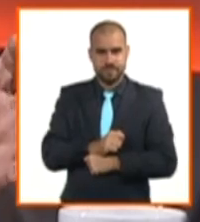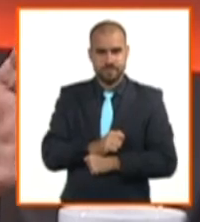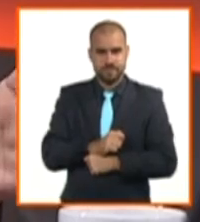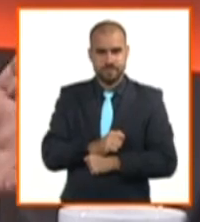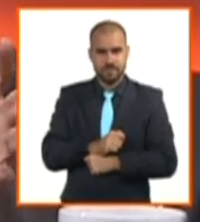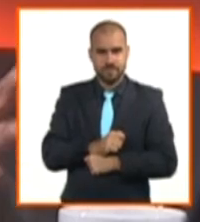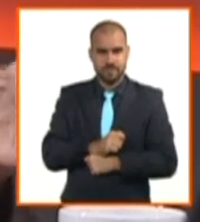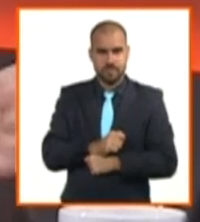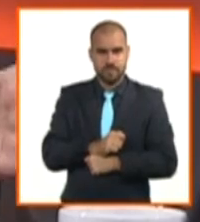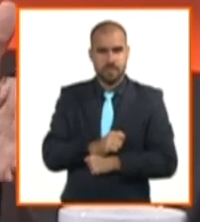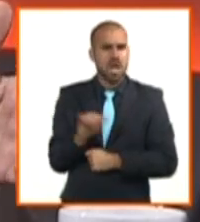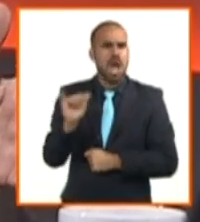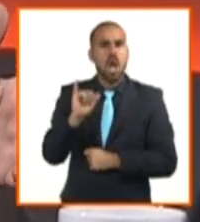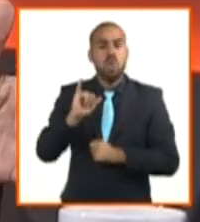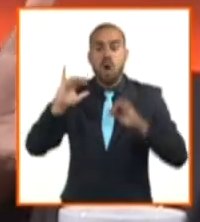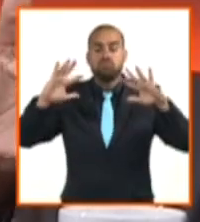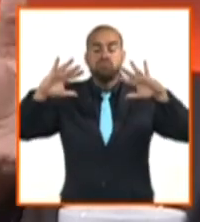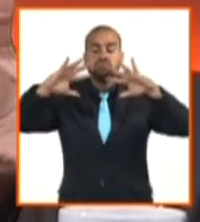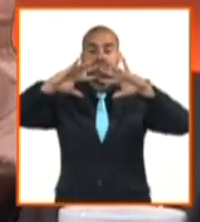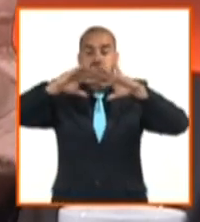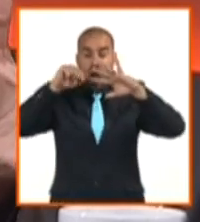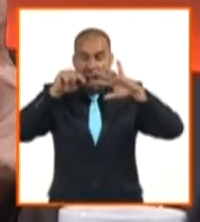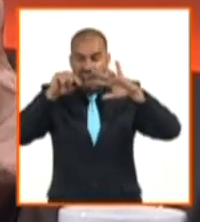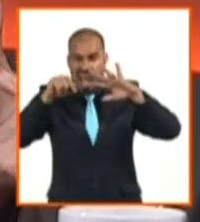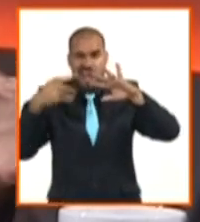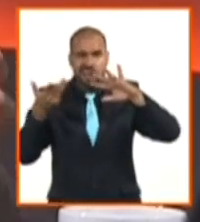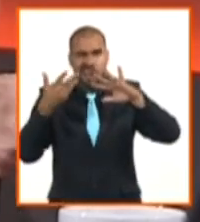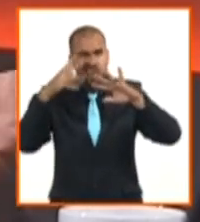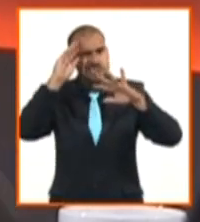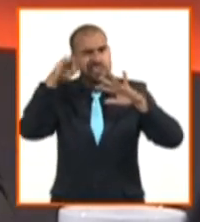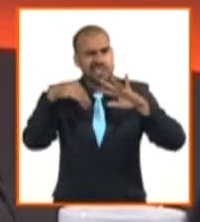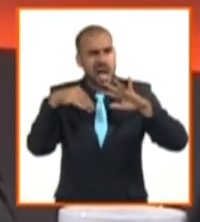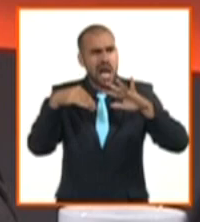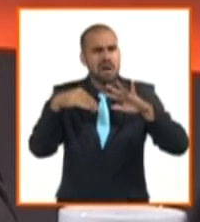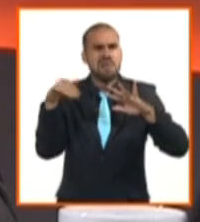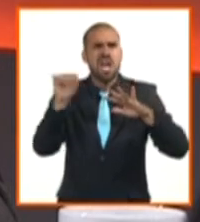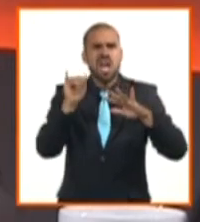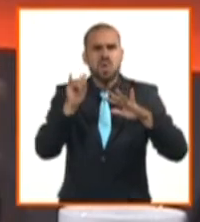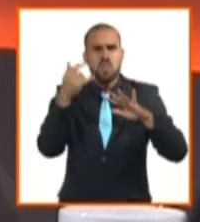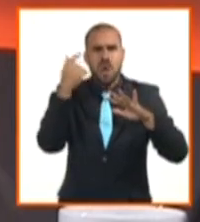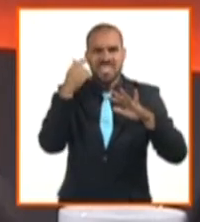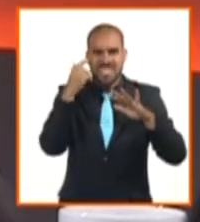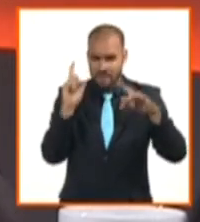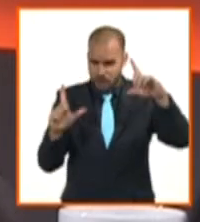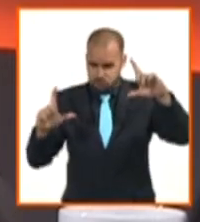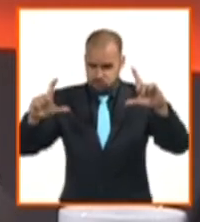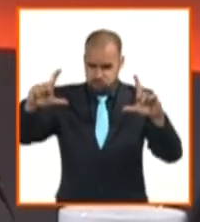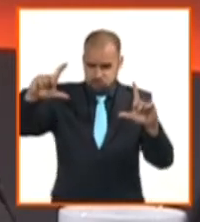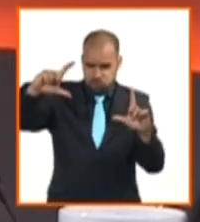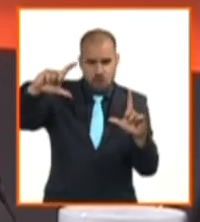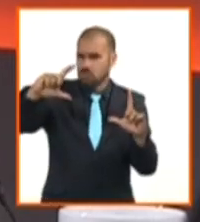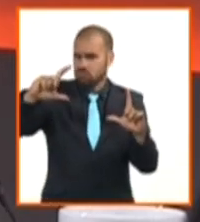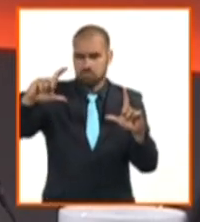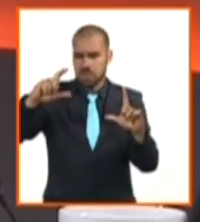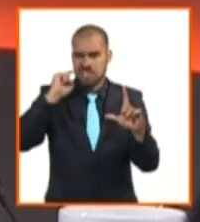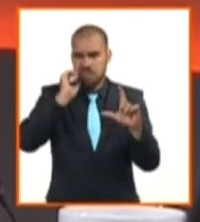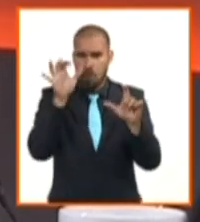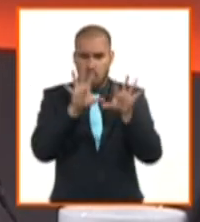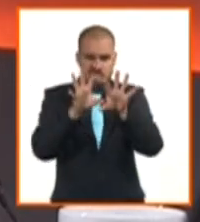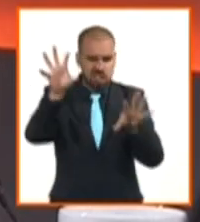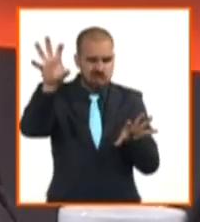una nubosidad que no tiene desarrollo en cuanto a estructura pero si empieza a potencial de